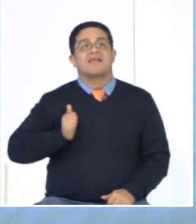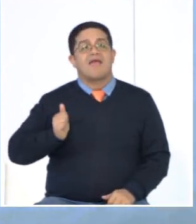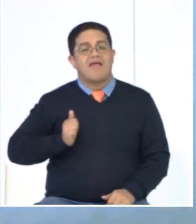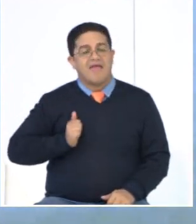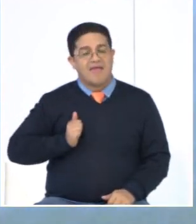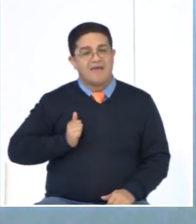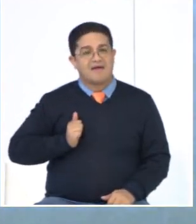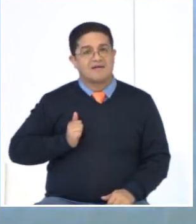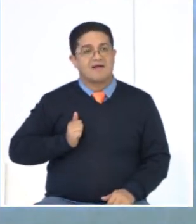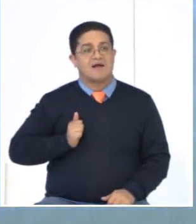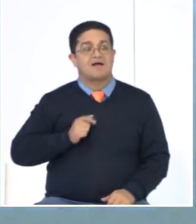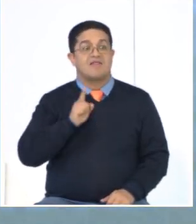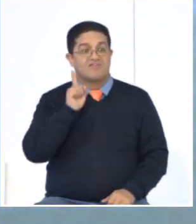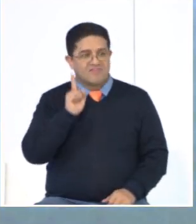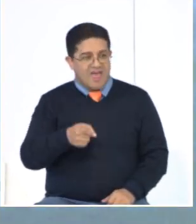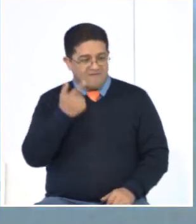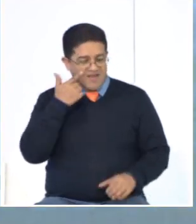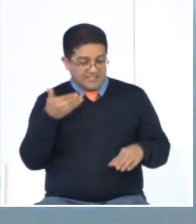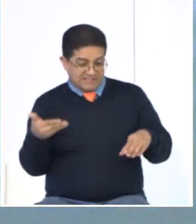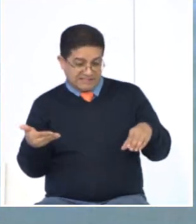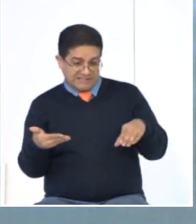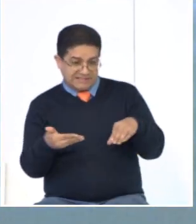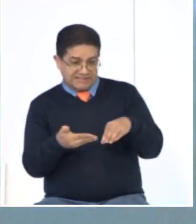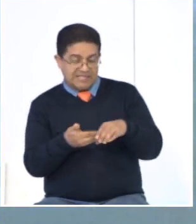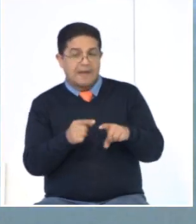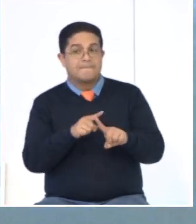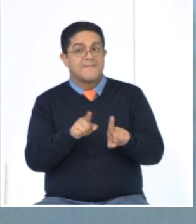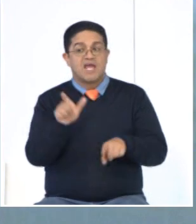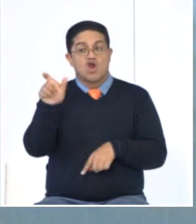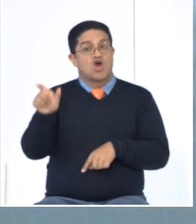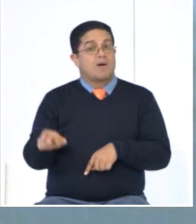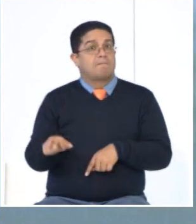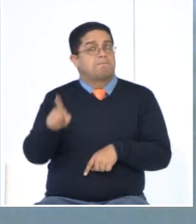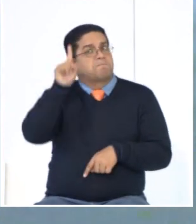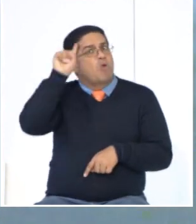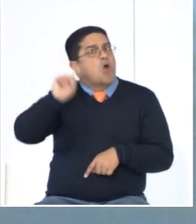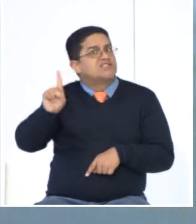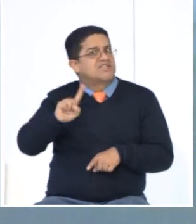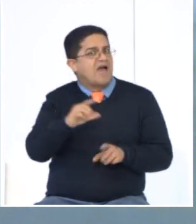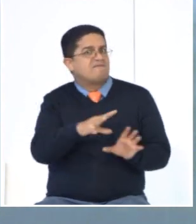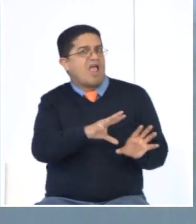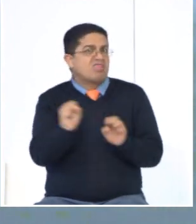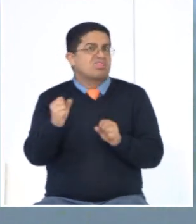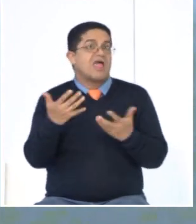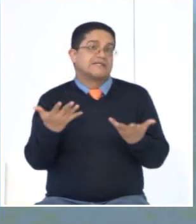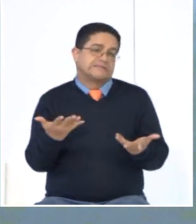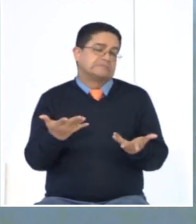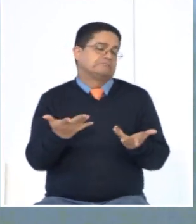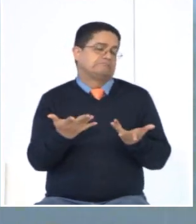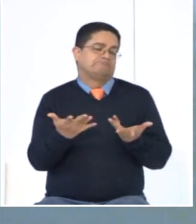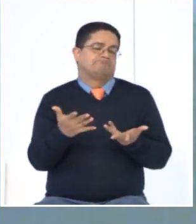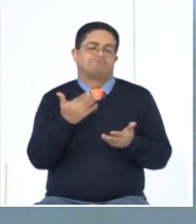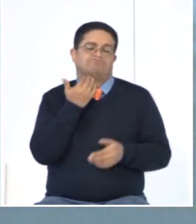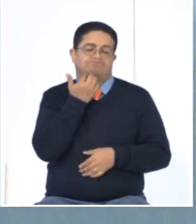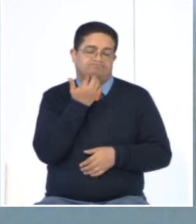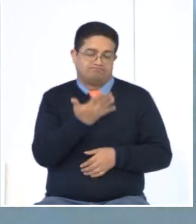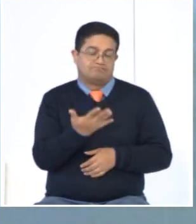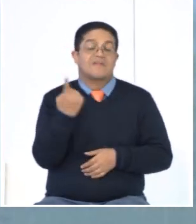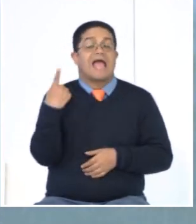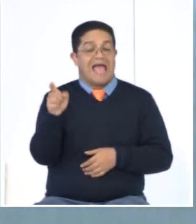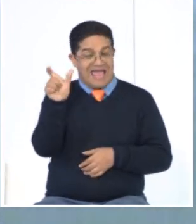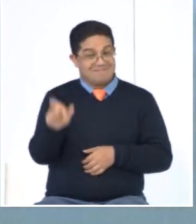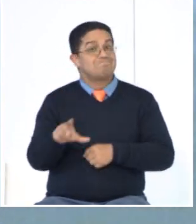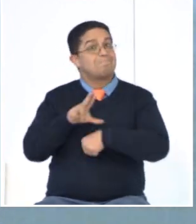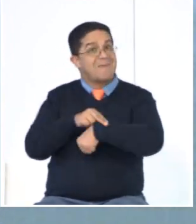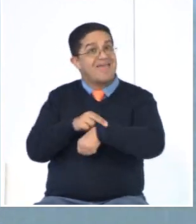tenga la mejor calidad de imagen si el que lo interpreta no sabe lo que está haciendo. Entonces hay que ir con especialistas y que sepan de